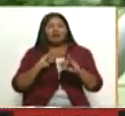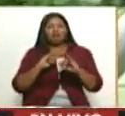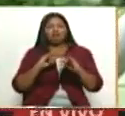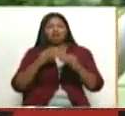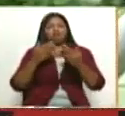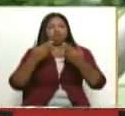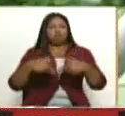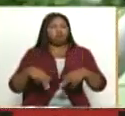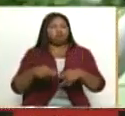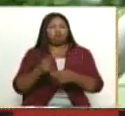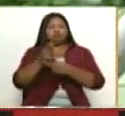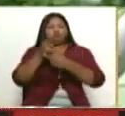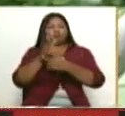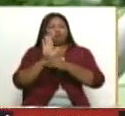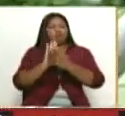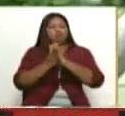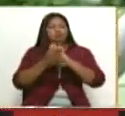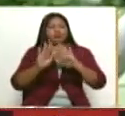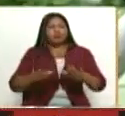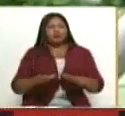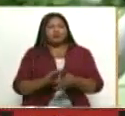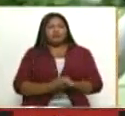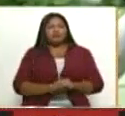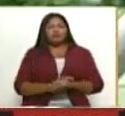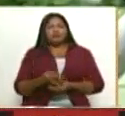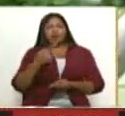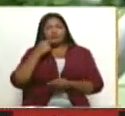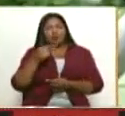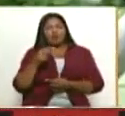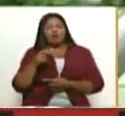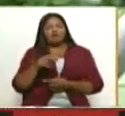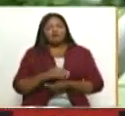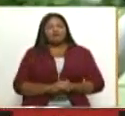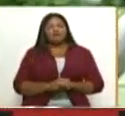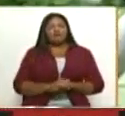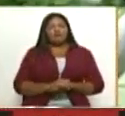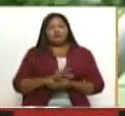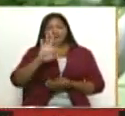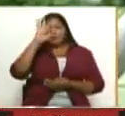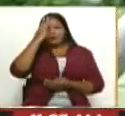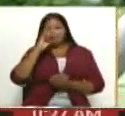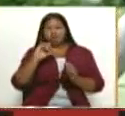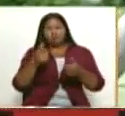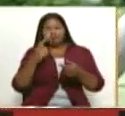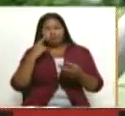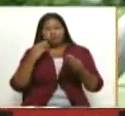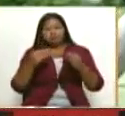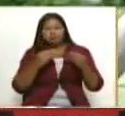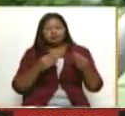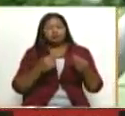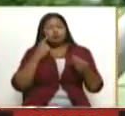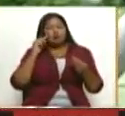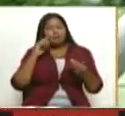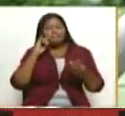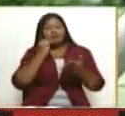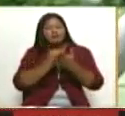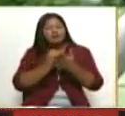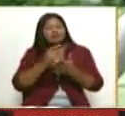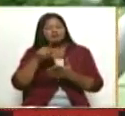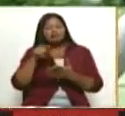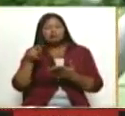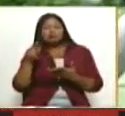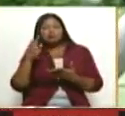bilateral que debe terminar en febrero. Cuenta con un organismo de monitoreo y verificación muy